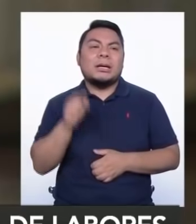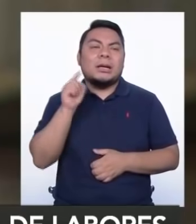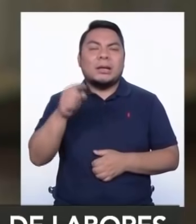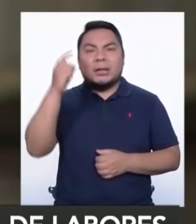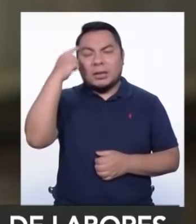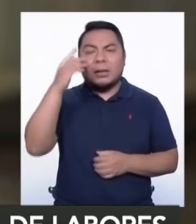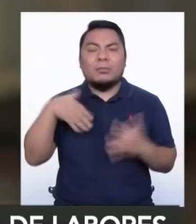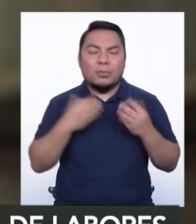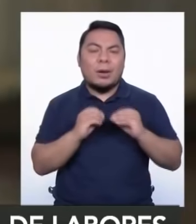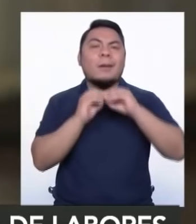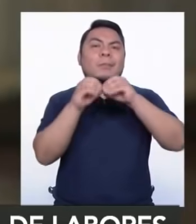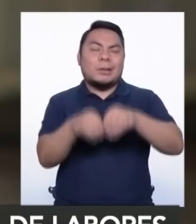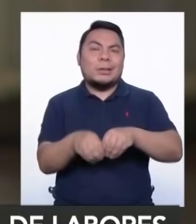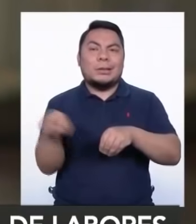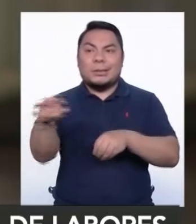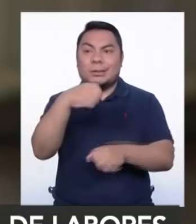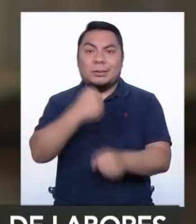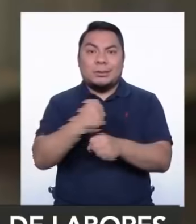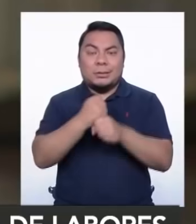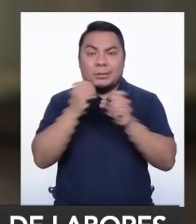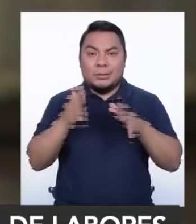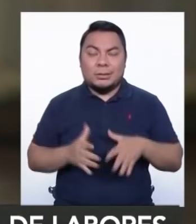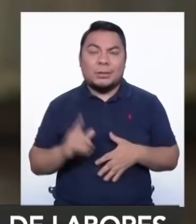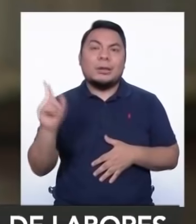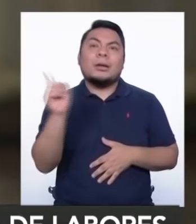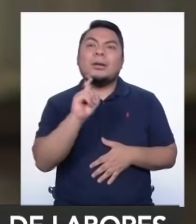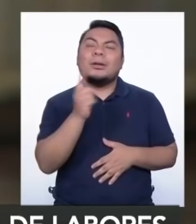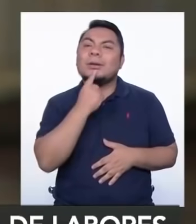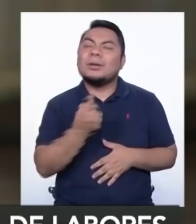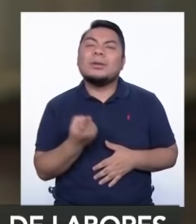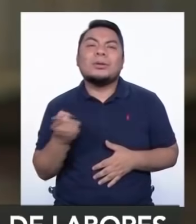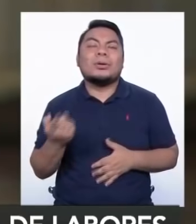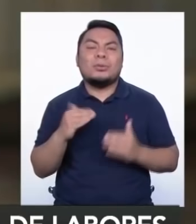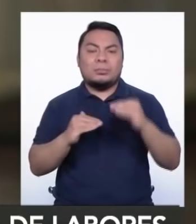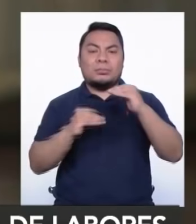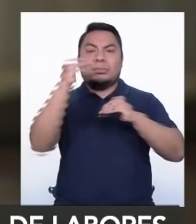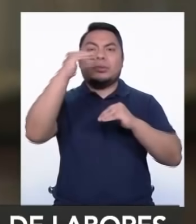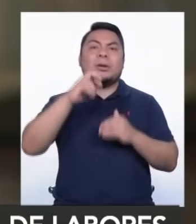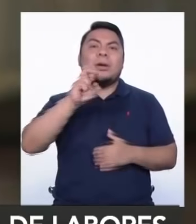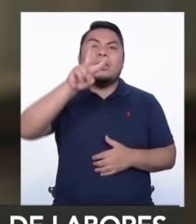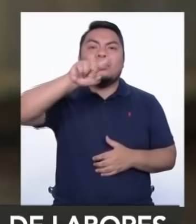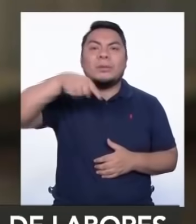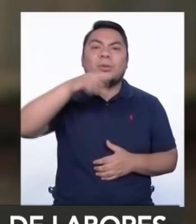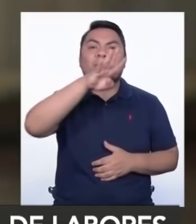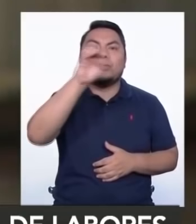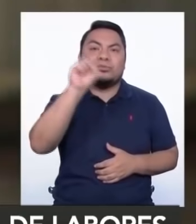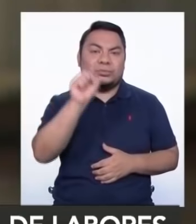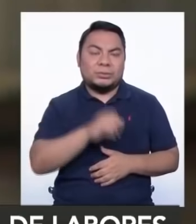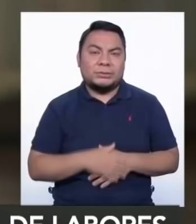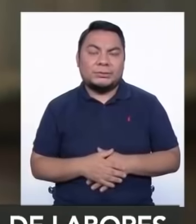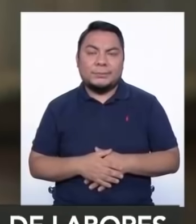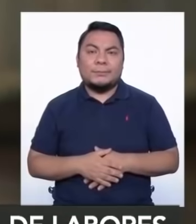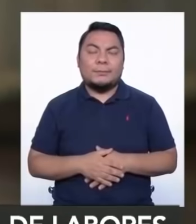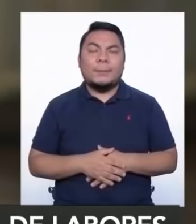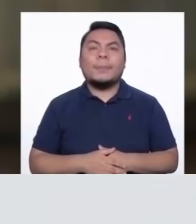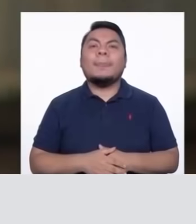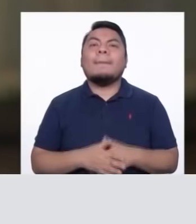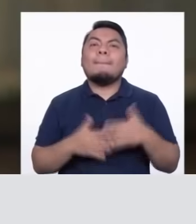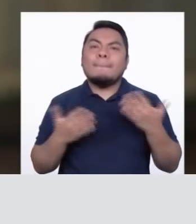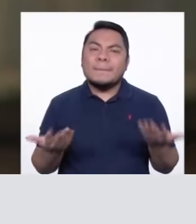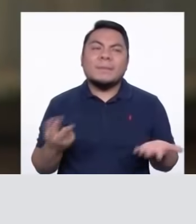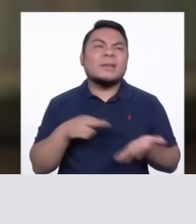para aplicar que los trabajadores no superen ingresos del orden de los 2.400 soles. En líneas